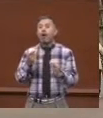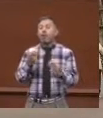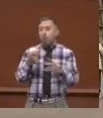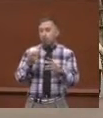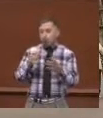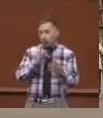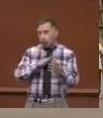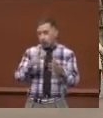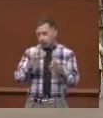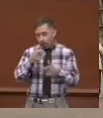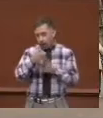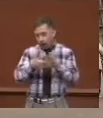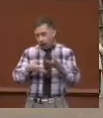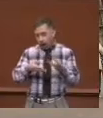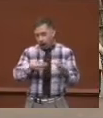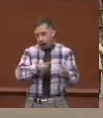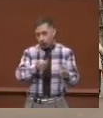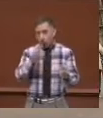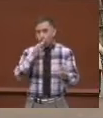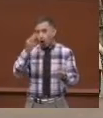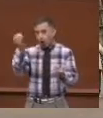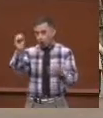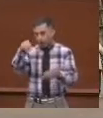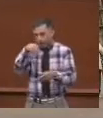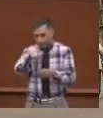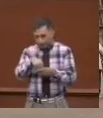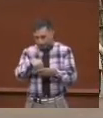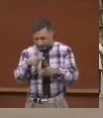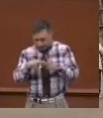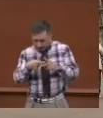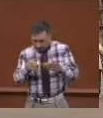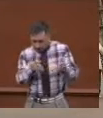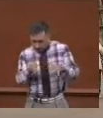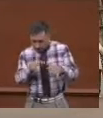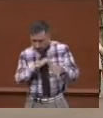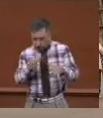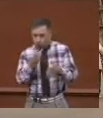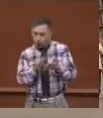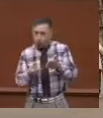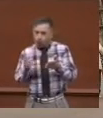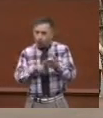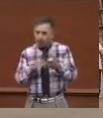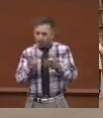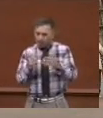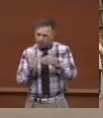estimado de gasto no reportado y para esta actividad ilegal.